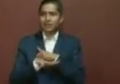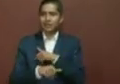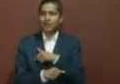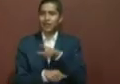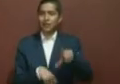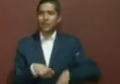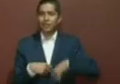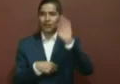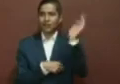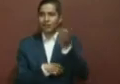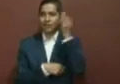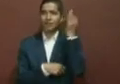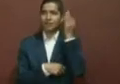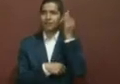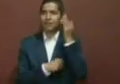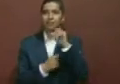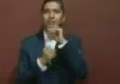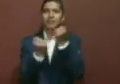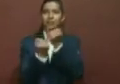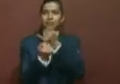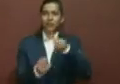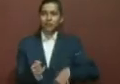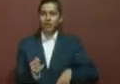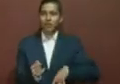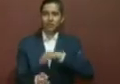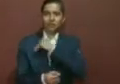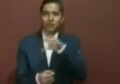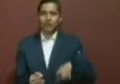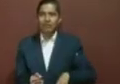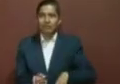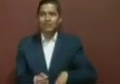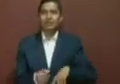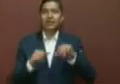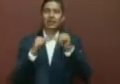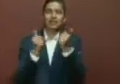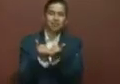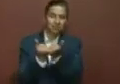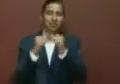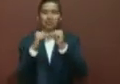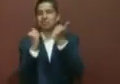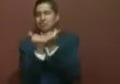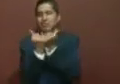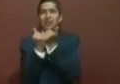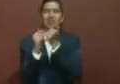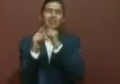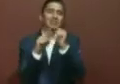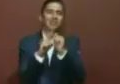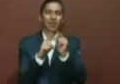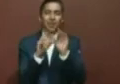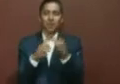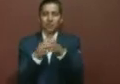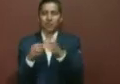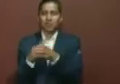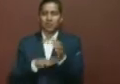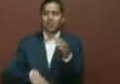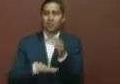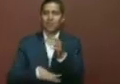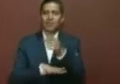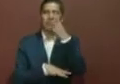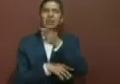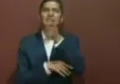el gobierno federal, el gobierno municipal, las organizaciones, asociaciones, cámaras y las comunidades,